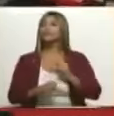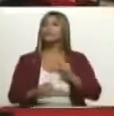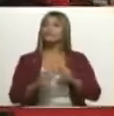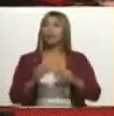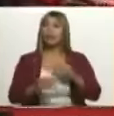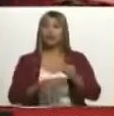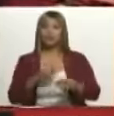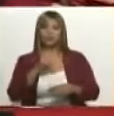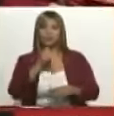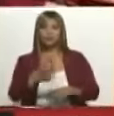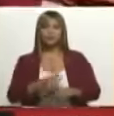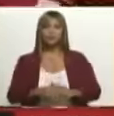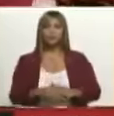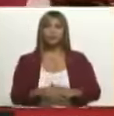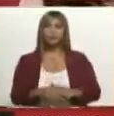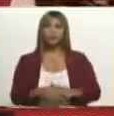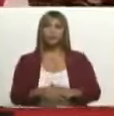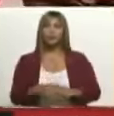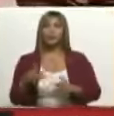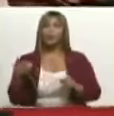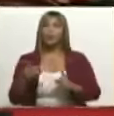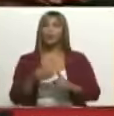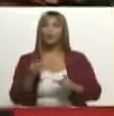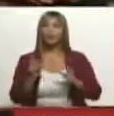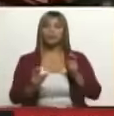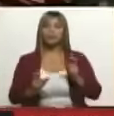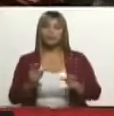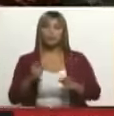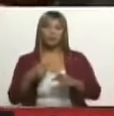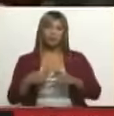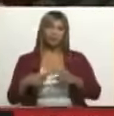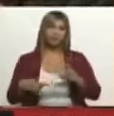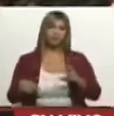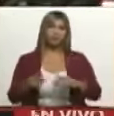cometieron contra personas, bienes, etcétera.